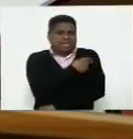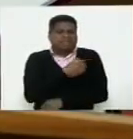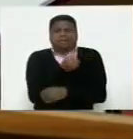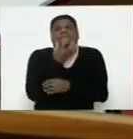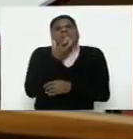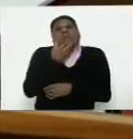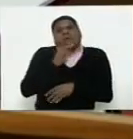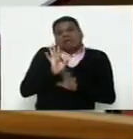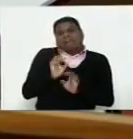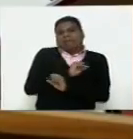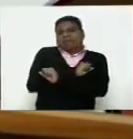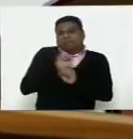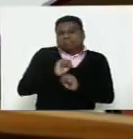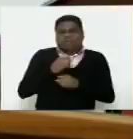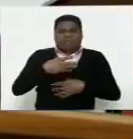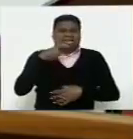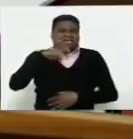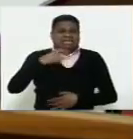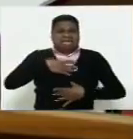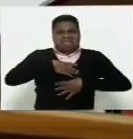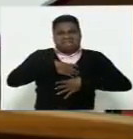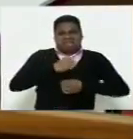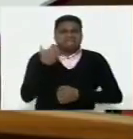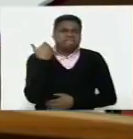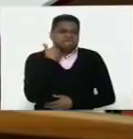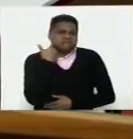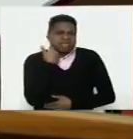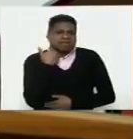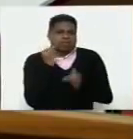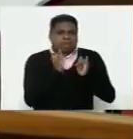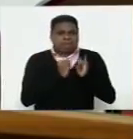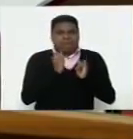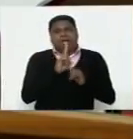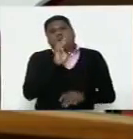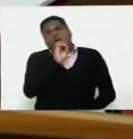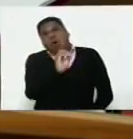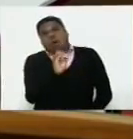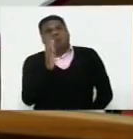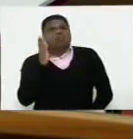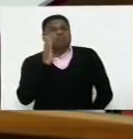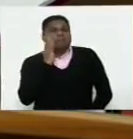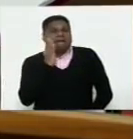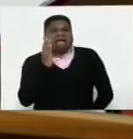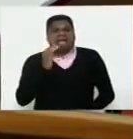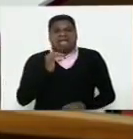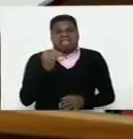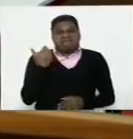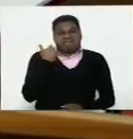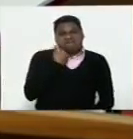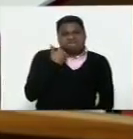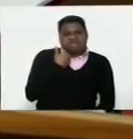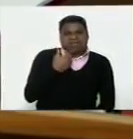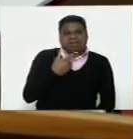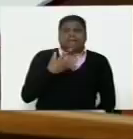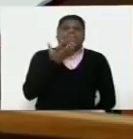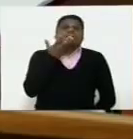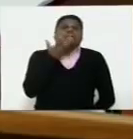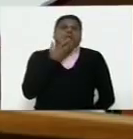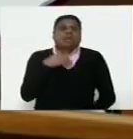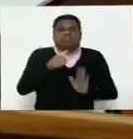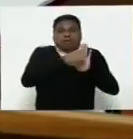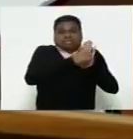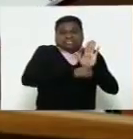imposible por razones de salud de los niños, niñas o la madre. El nacimiento por cesárea no será motivo